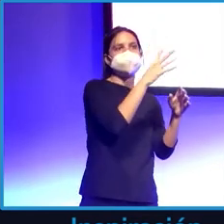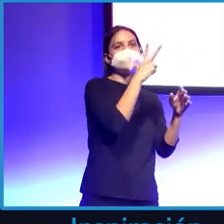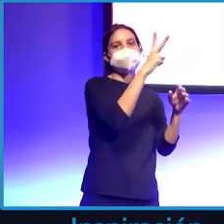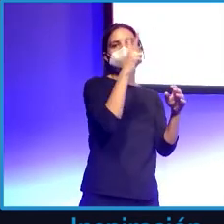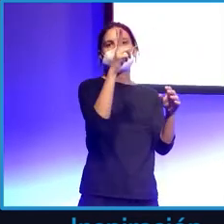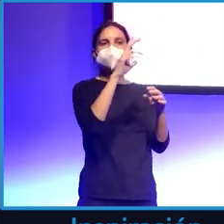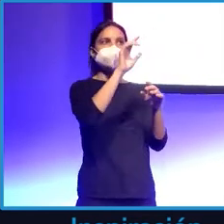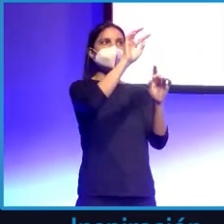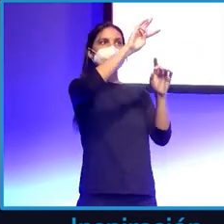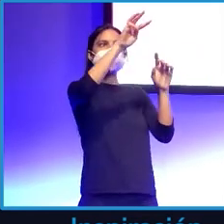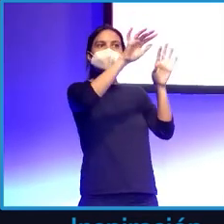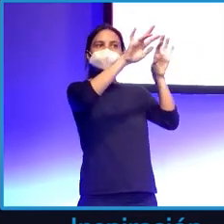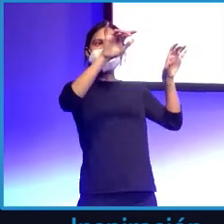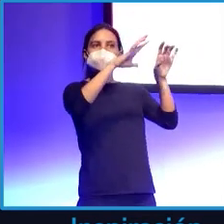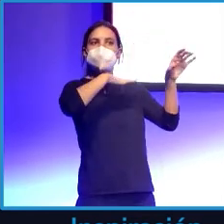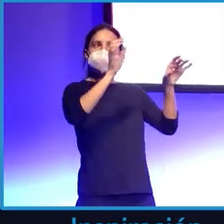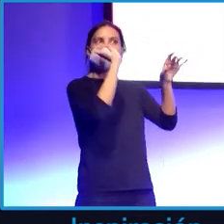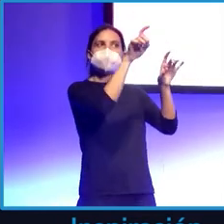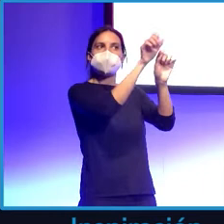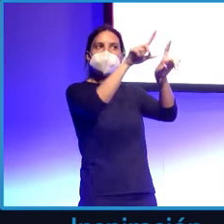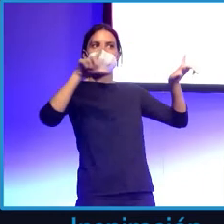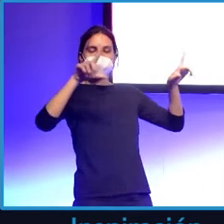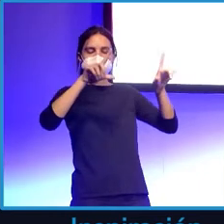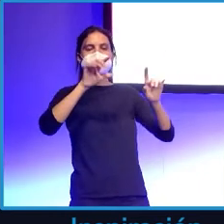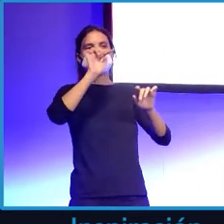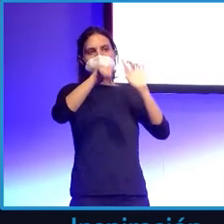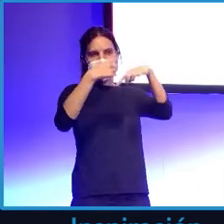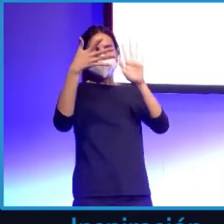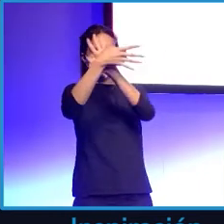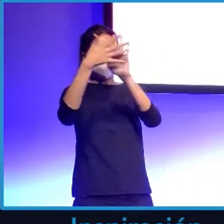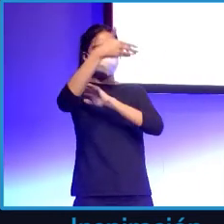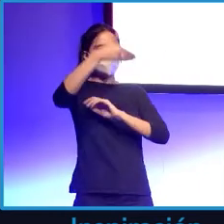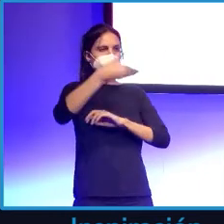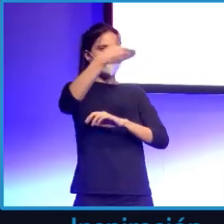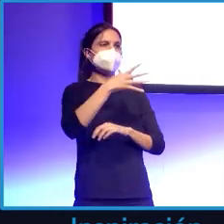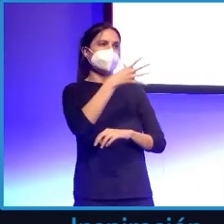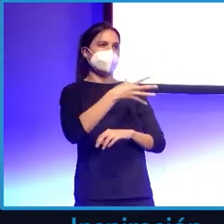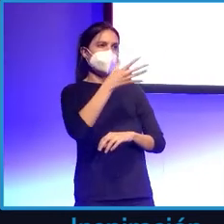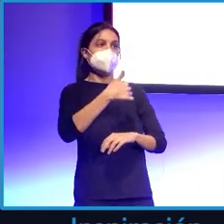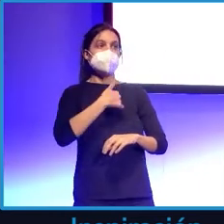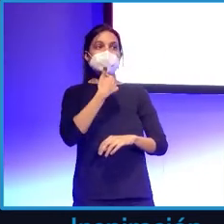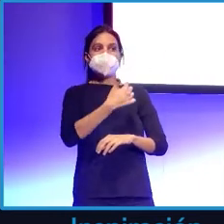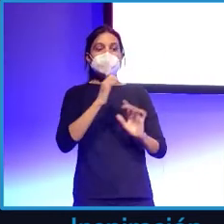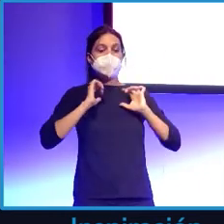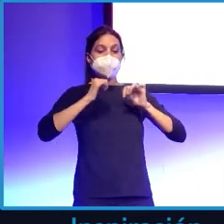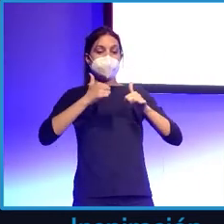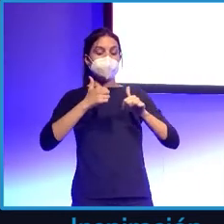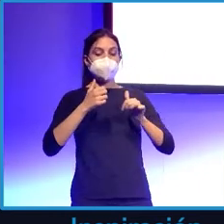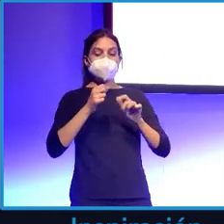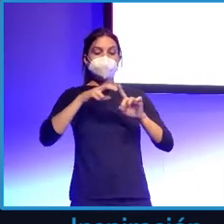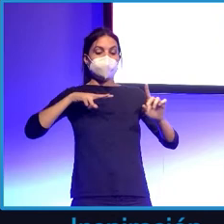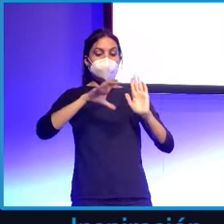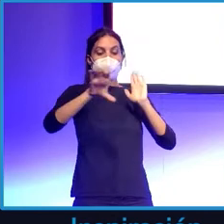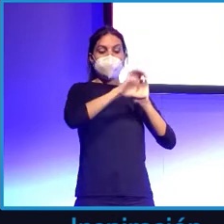hable y podemos acceder a él luego explicaré por qué es importante saberlo yo lo digo muchas veces yo empecé a nivel código picando